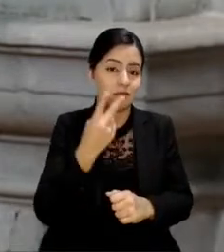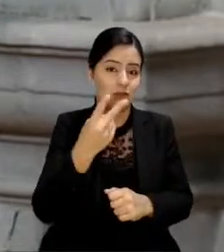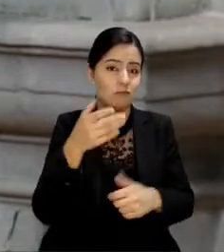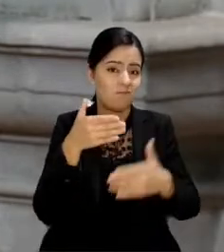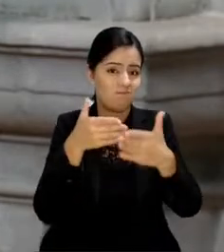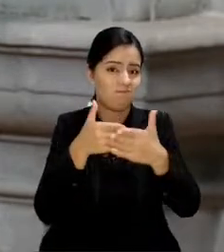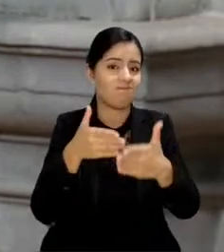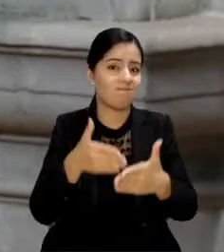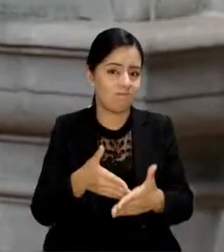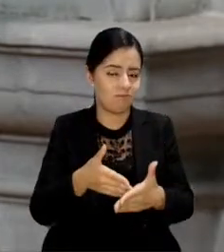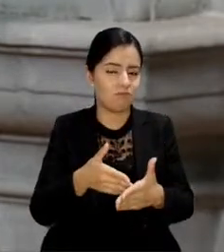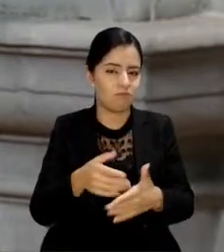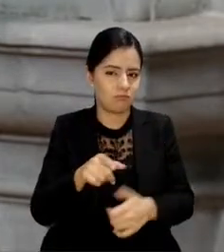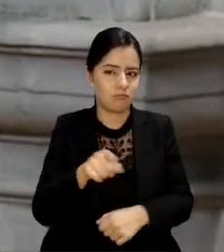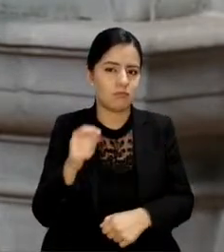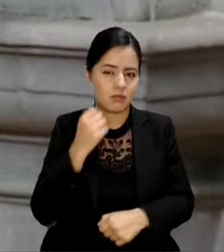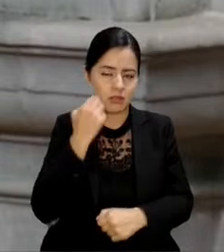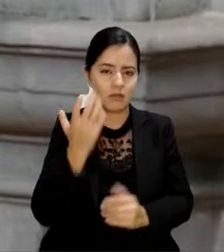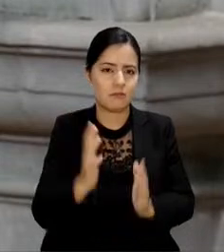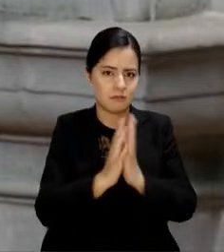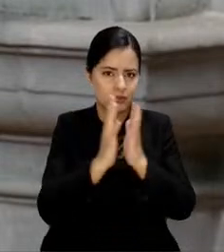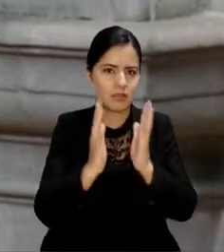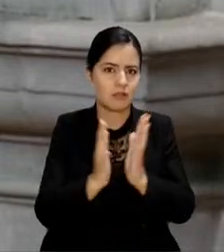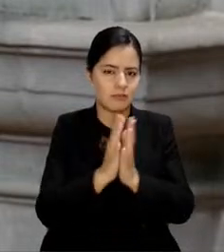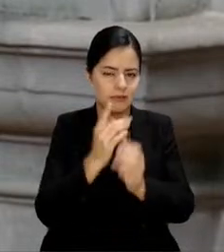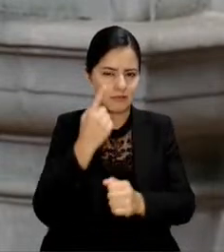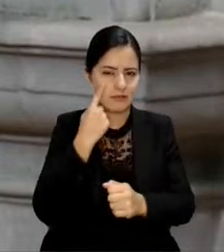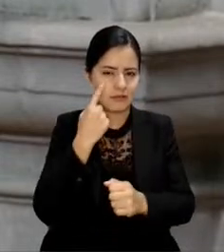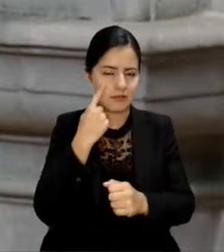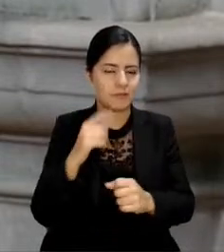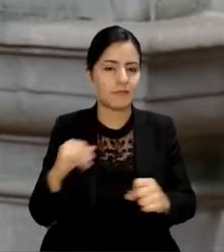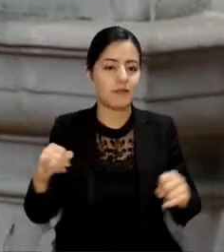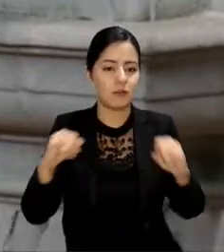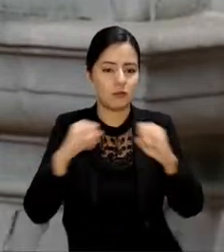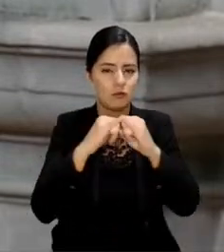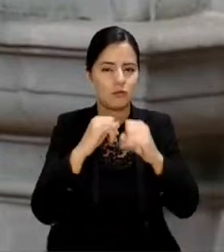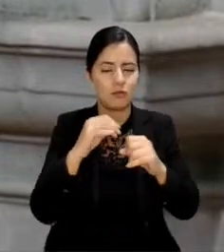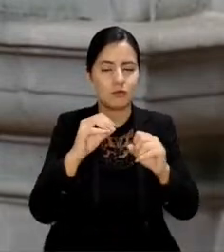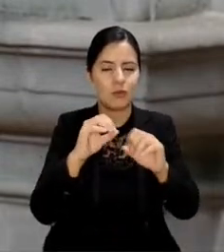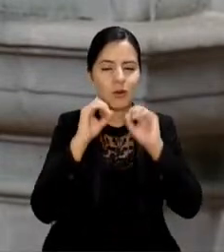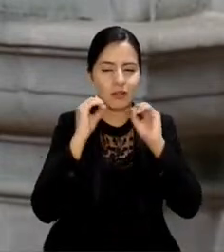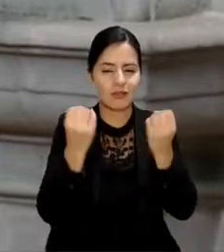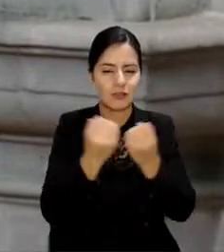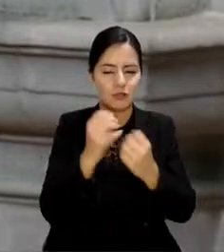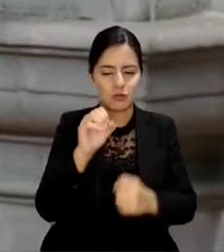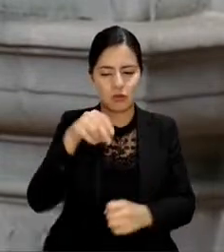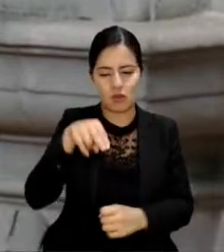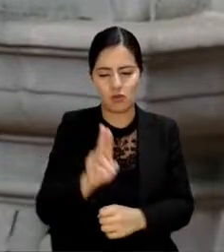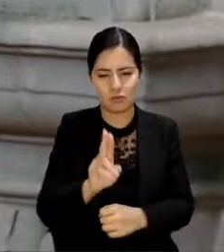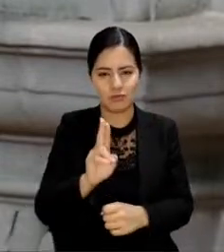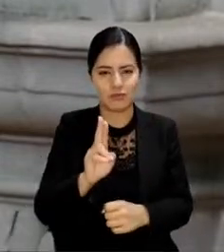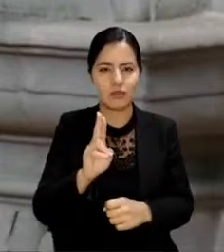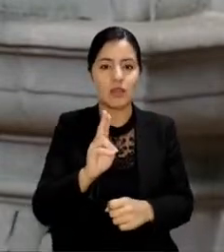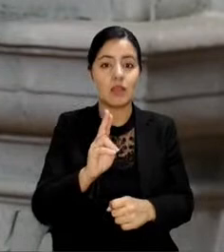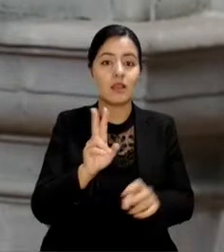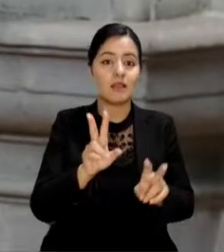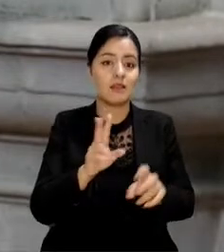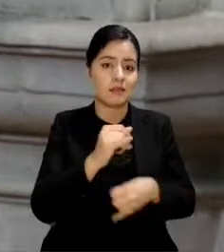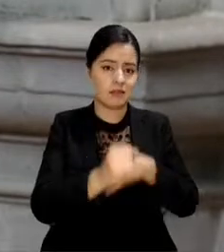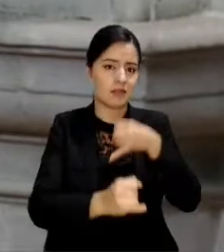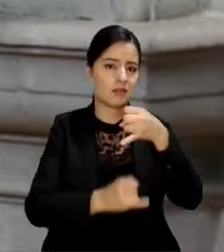tipos de obstáculos a la hora de participar en la vida política. De acuerdo con la Organización de las Naciones Unidas, en el ámbito